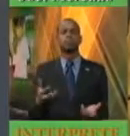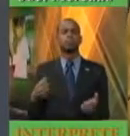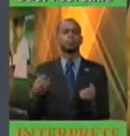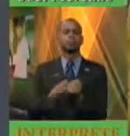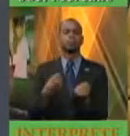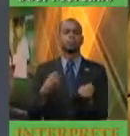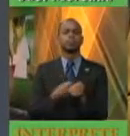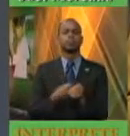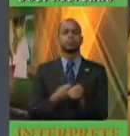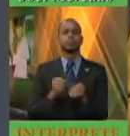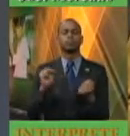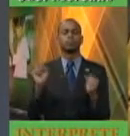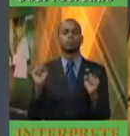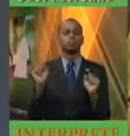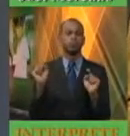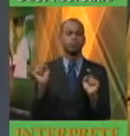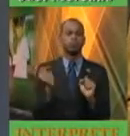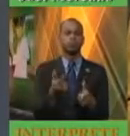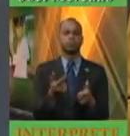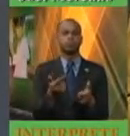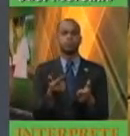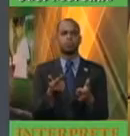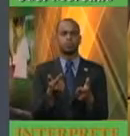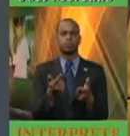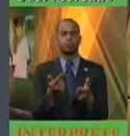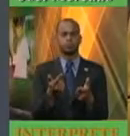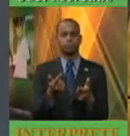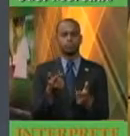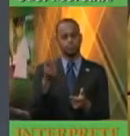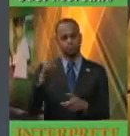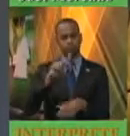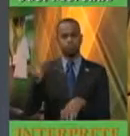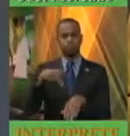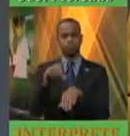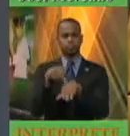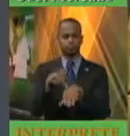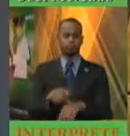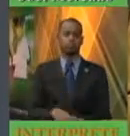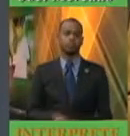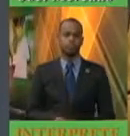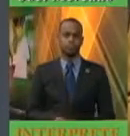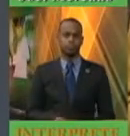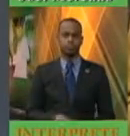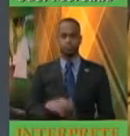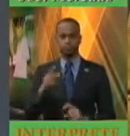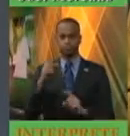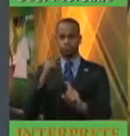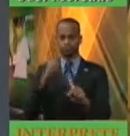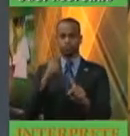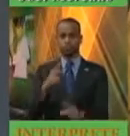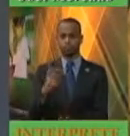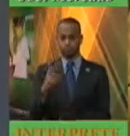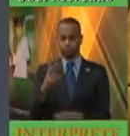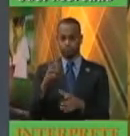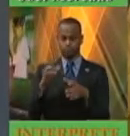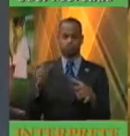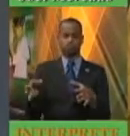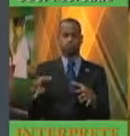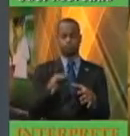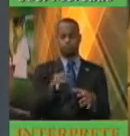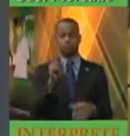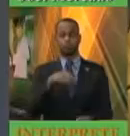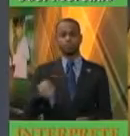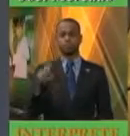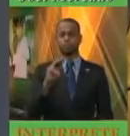apoyo de todos los sectores de allá de la provincia. Para que en los tres municipios, Mao,